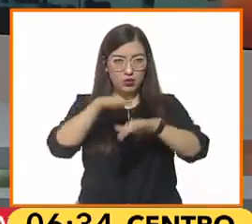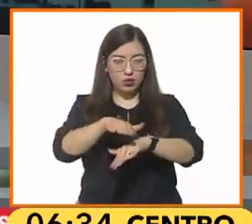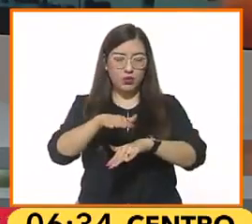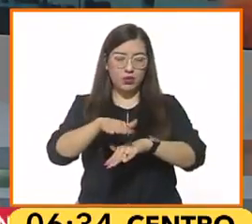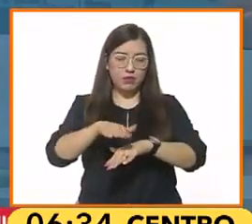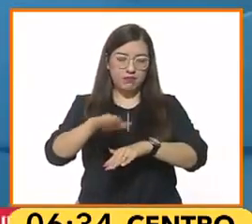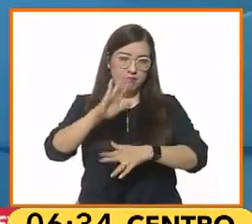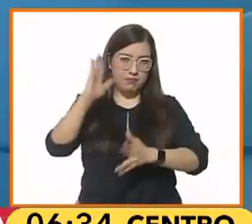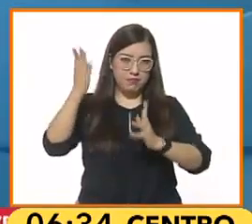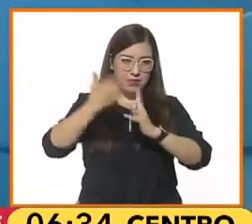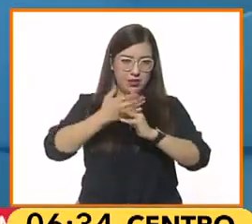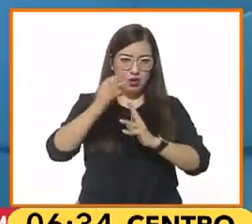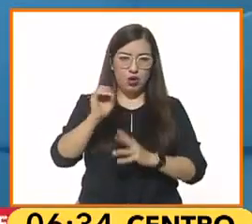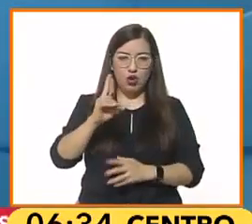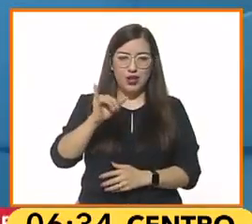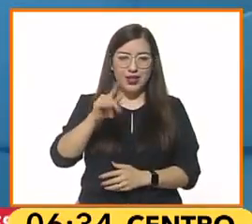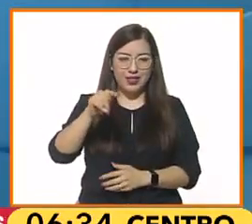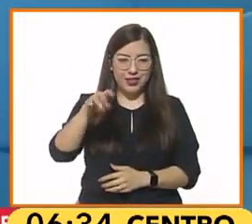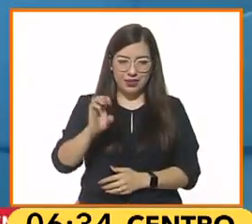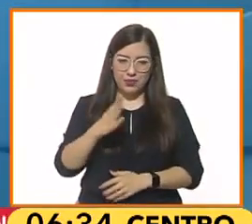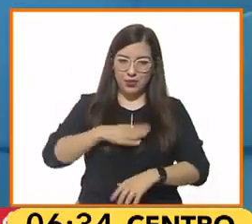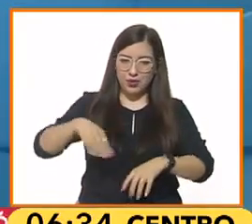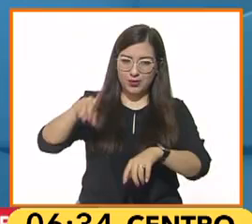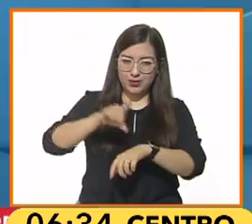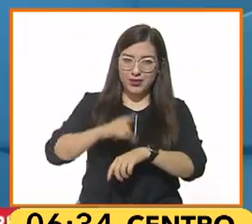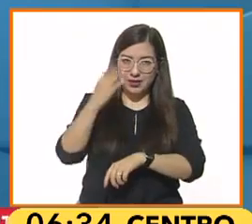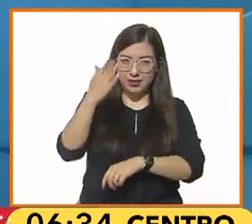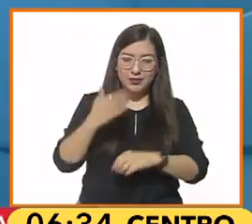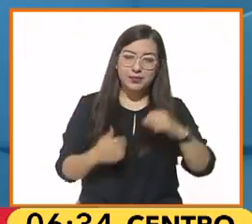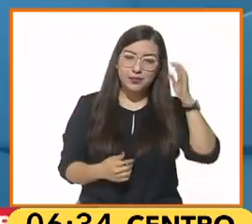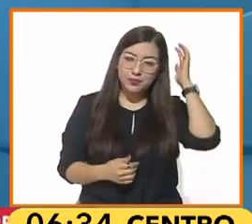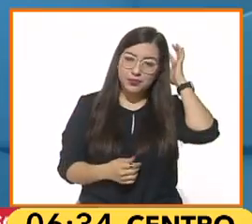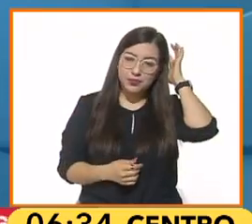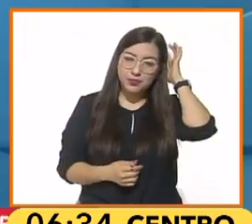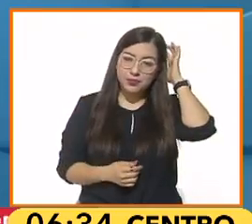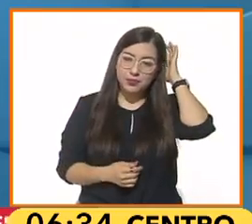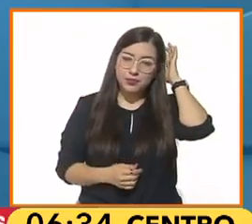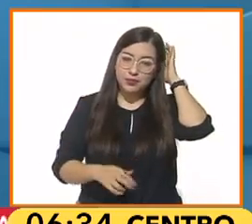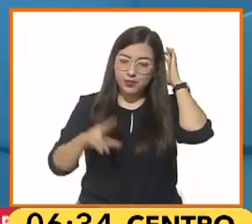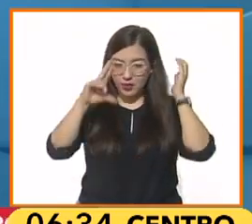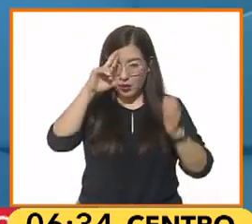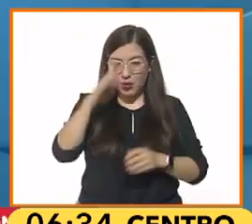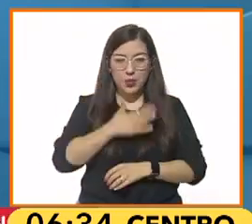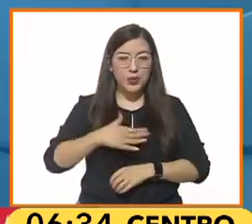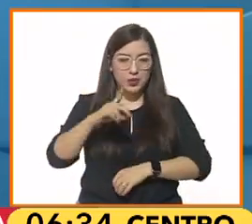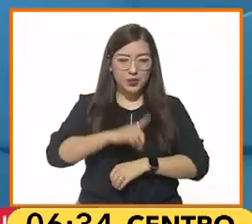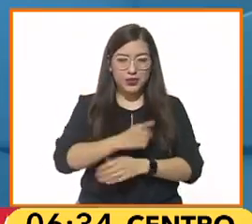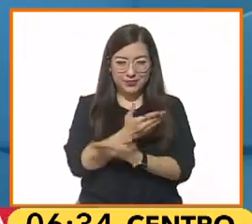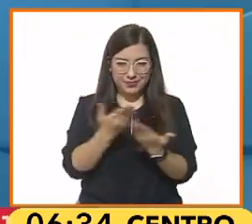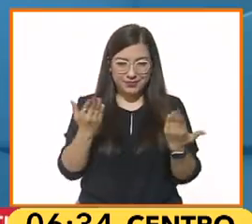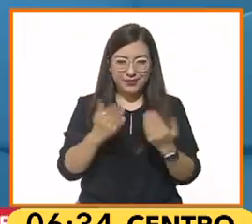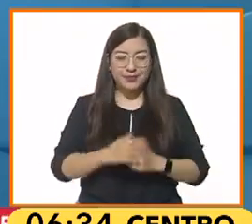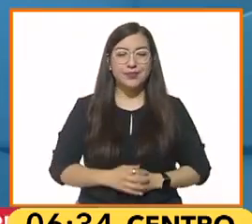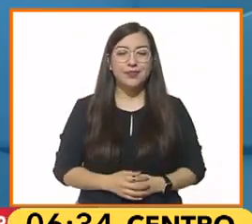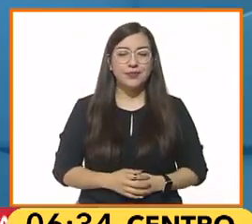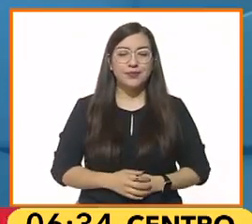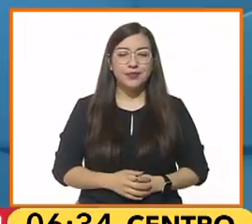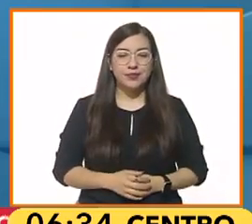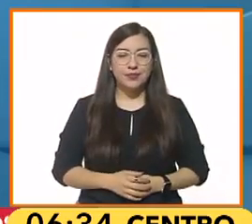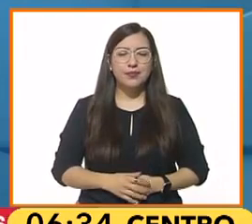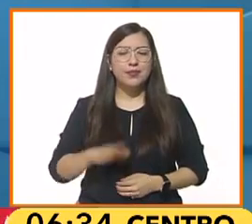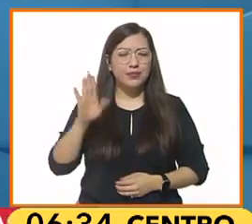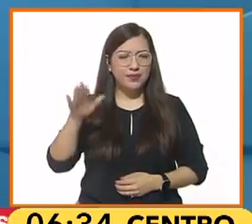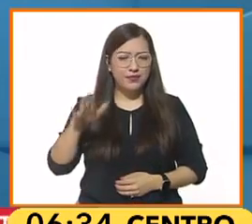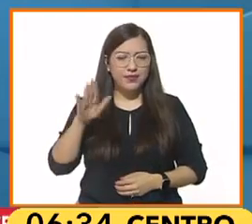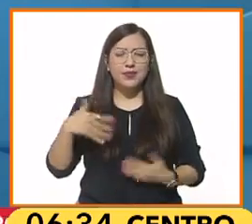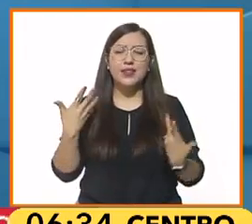Moisés? Un gusto saludarte y verte. Buenos días. Muy buenos días a ambas, saludos a la audiencia también. Gracias. Moisés, hemos